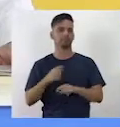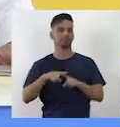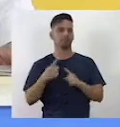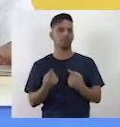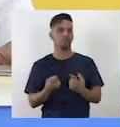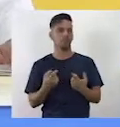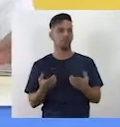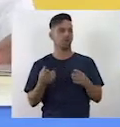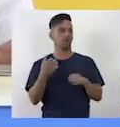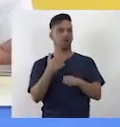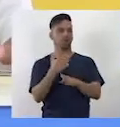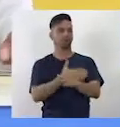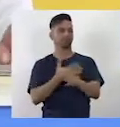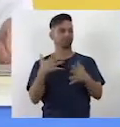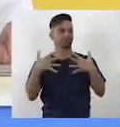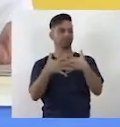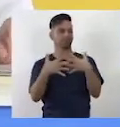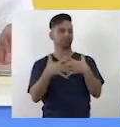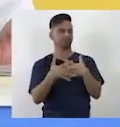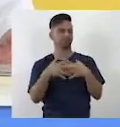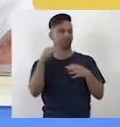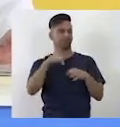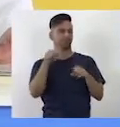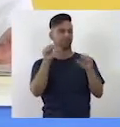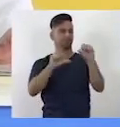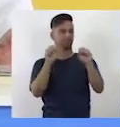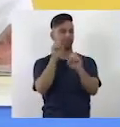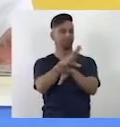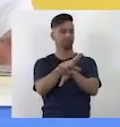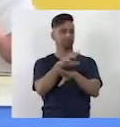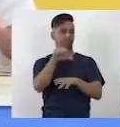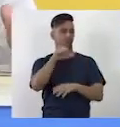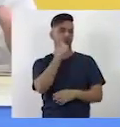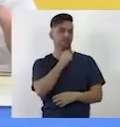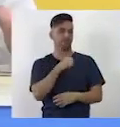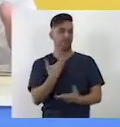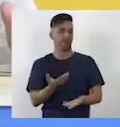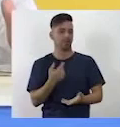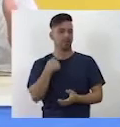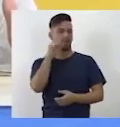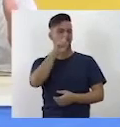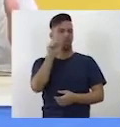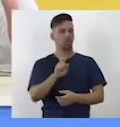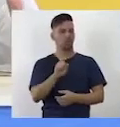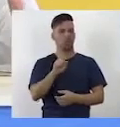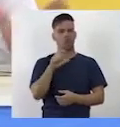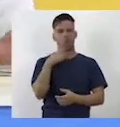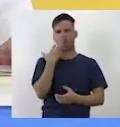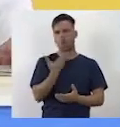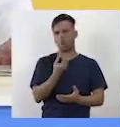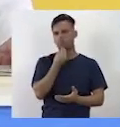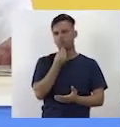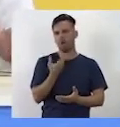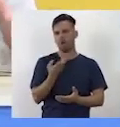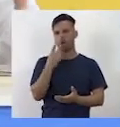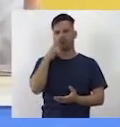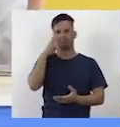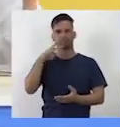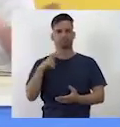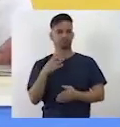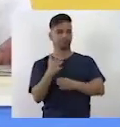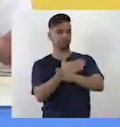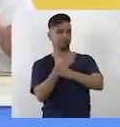porque ese era sólo con nosotros vamos ahora sencillamente a decir cómo podemos averiguar a